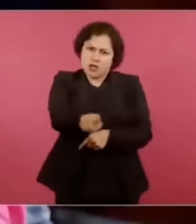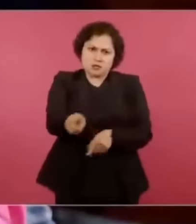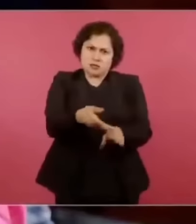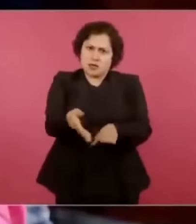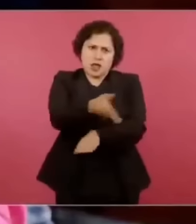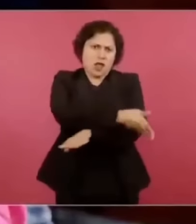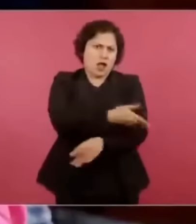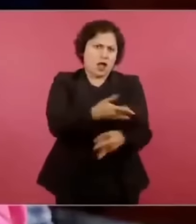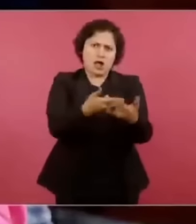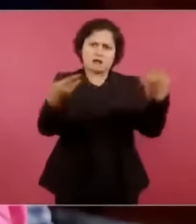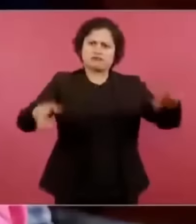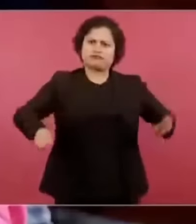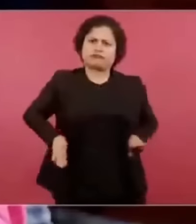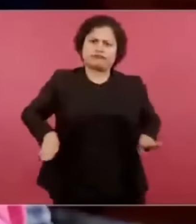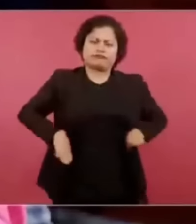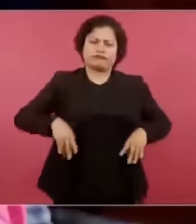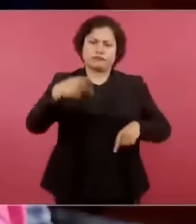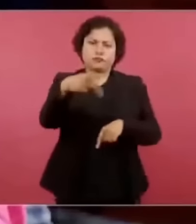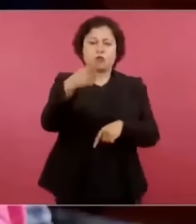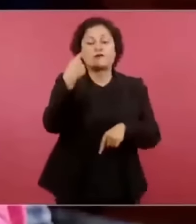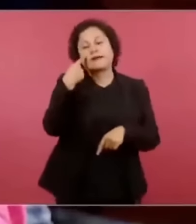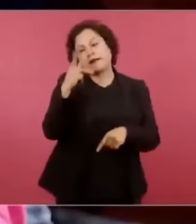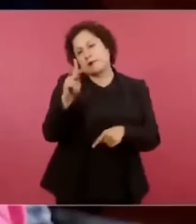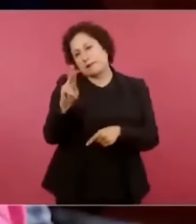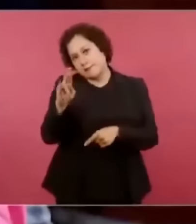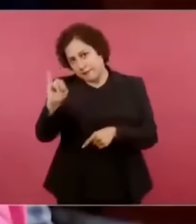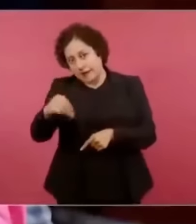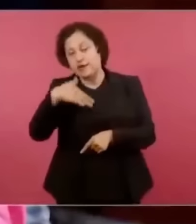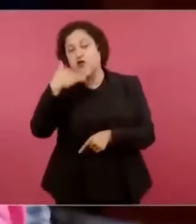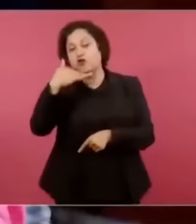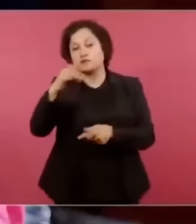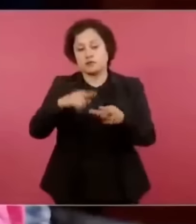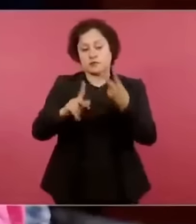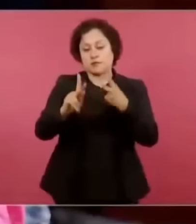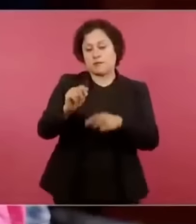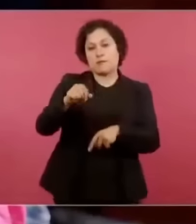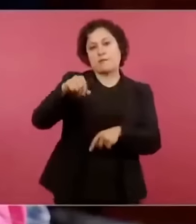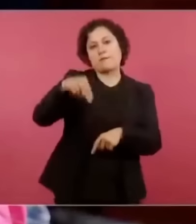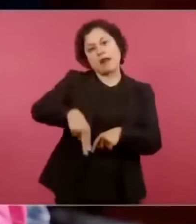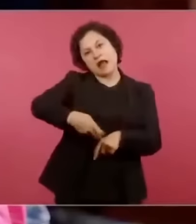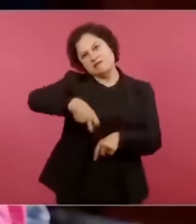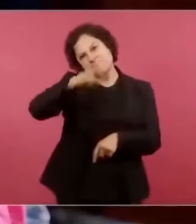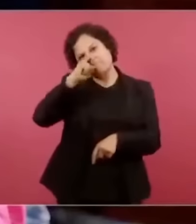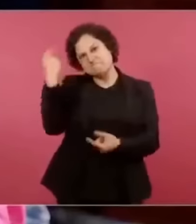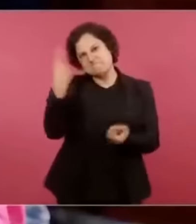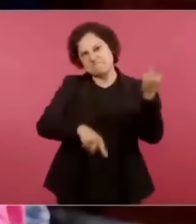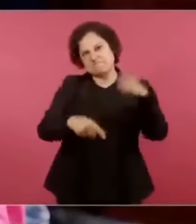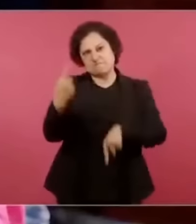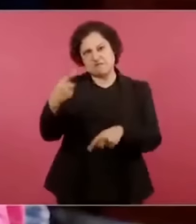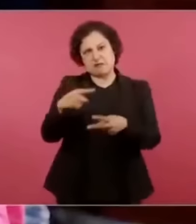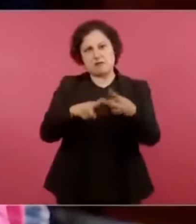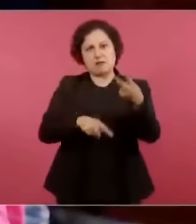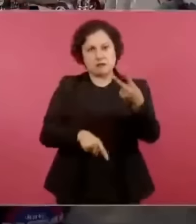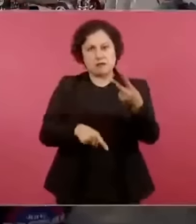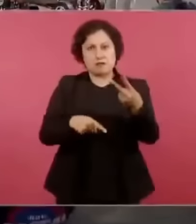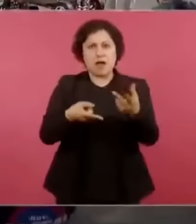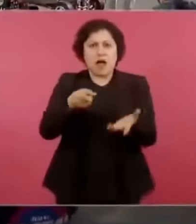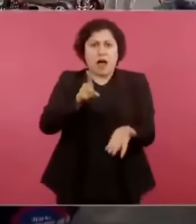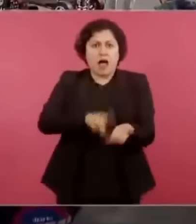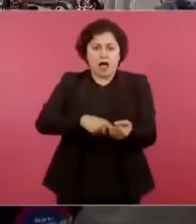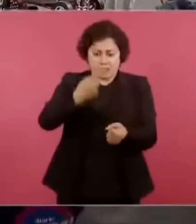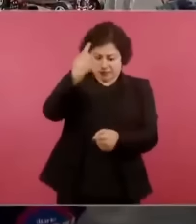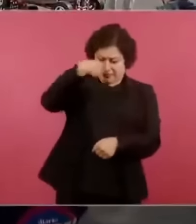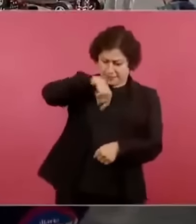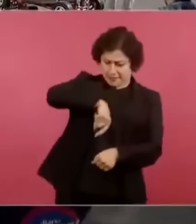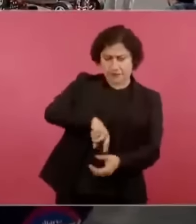los del PRI, corrupción, los del PAN, prepotencia, represión. Vamos a dejarle. ¿Lo tienen allá adentro? Sí,